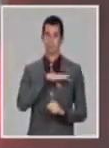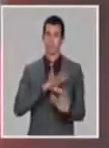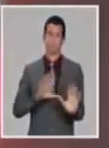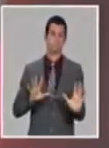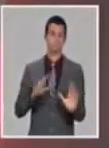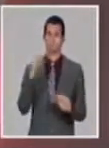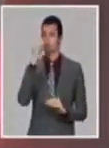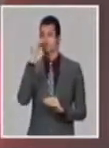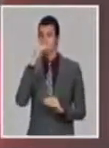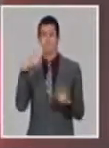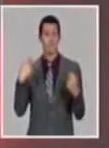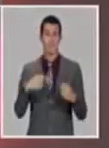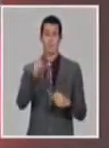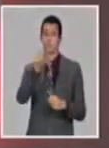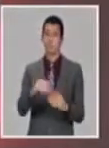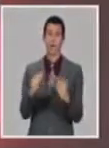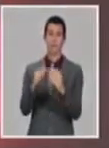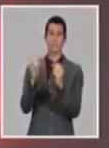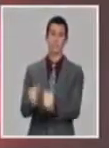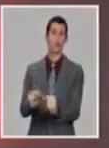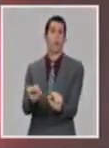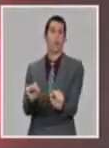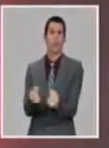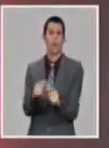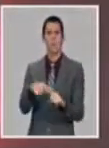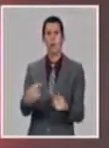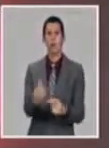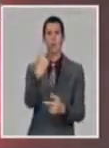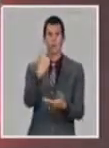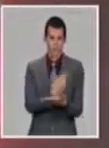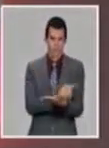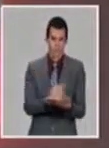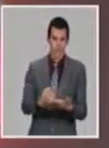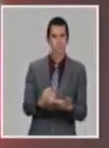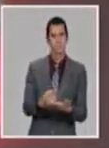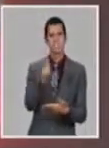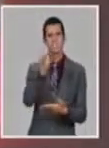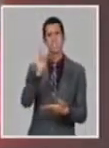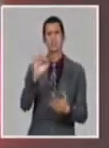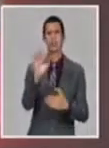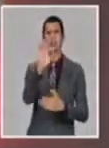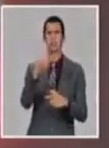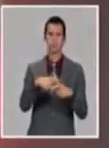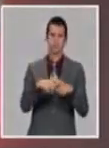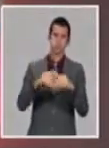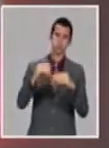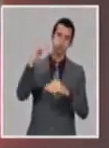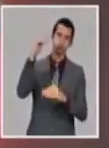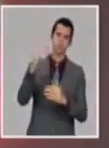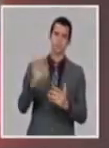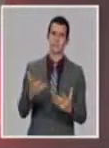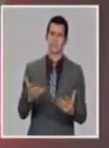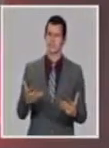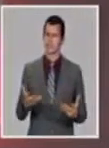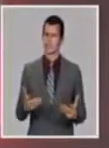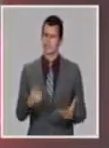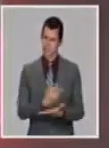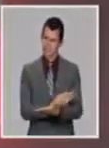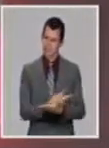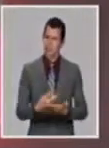semana los nuevos casos aumentaron un 17% en este país. Y en las últimas 2 semanas creció